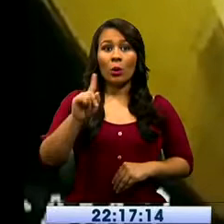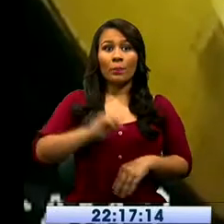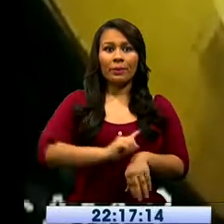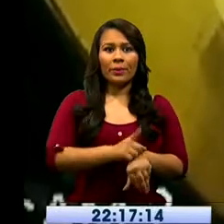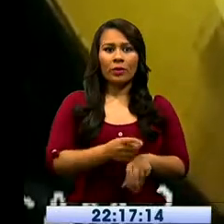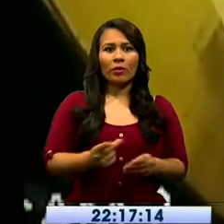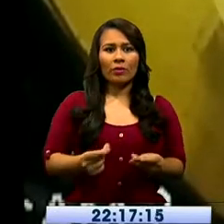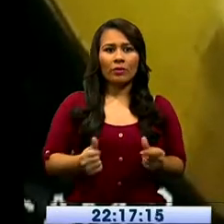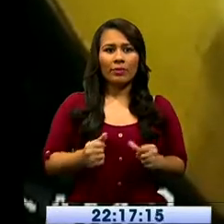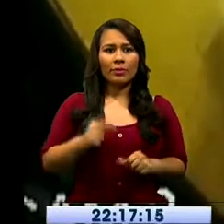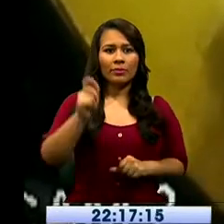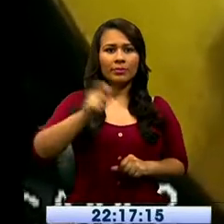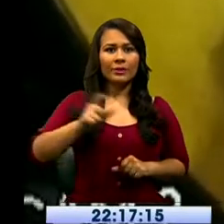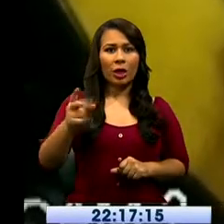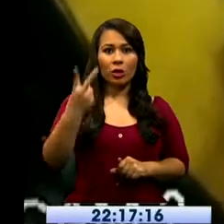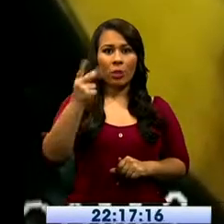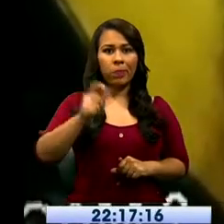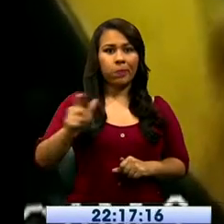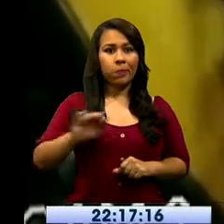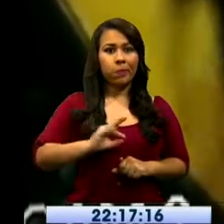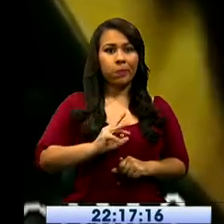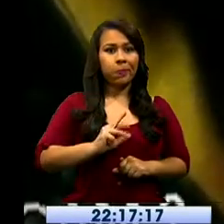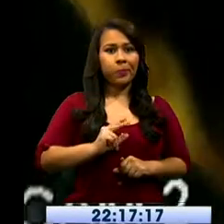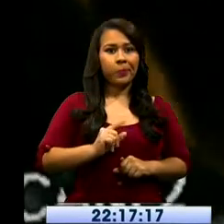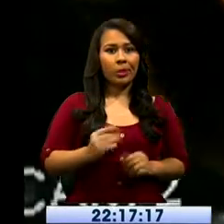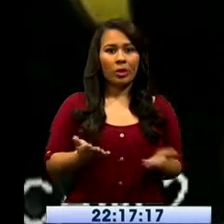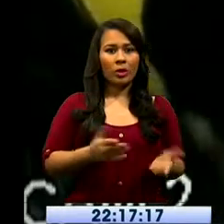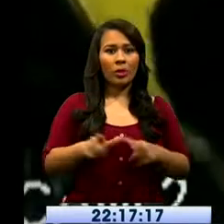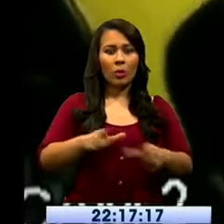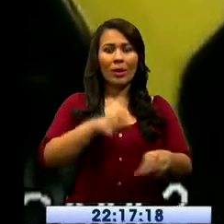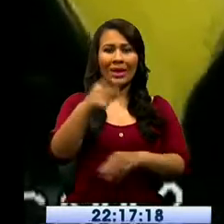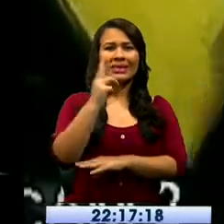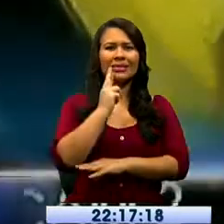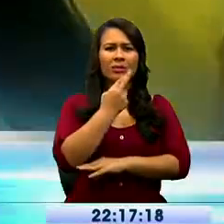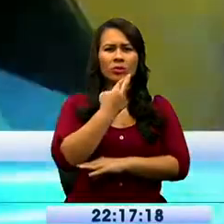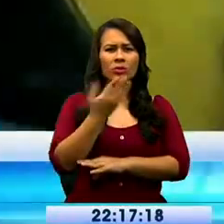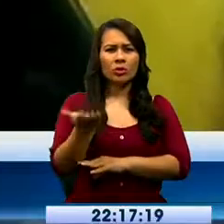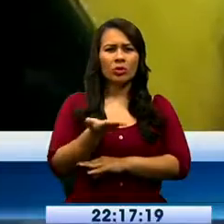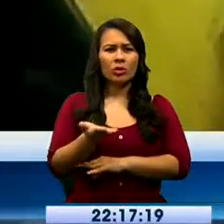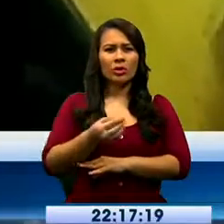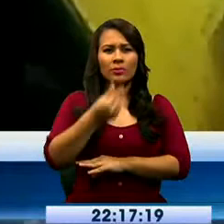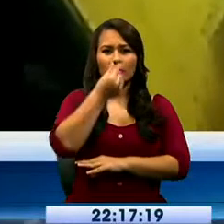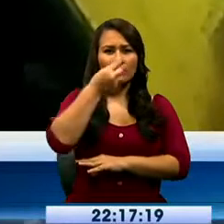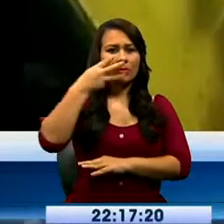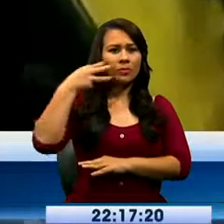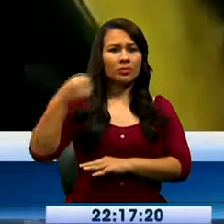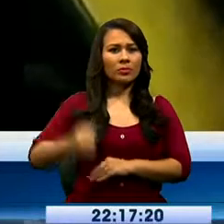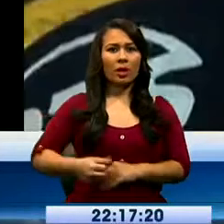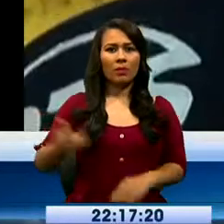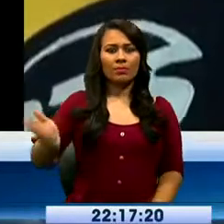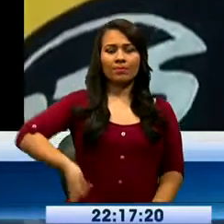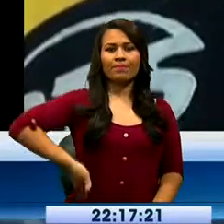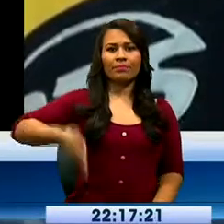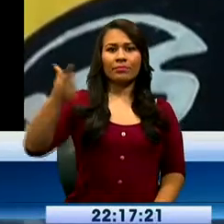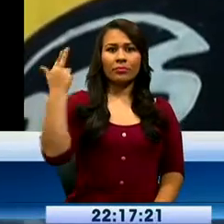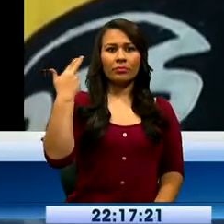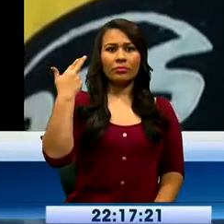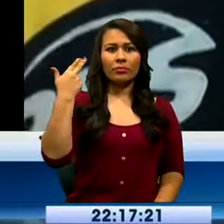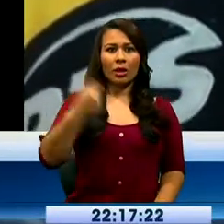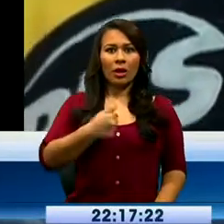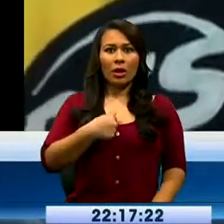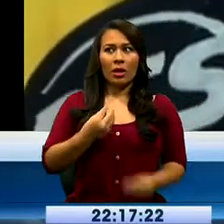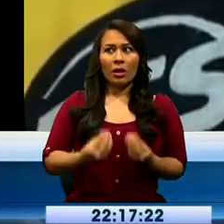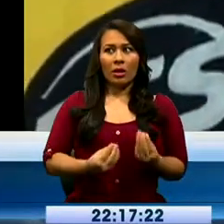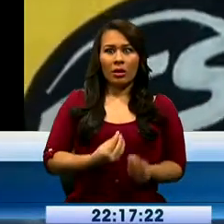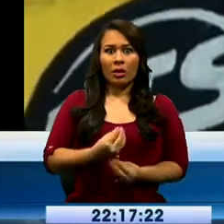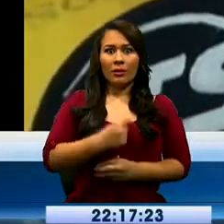Fue suficiente para que dos antisociales asaltaran un local de comidas rápidas de Santo Domingo. Y sacaron una pistola. Y yo lo único fue que